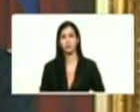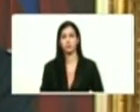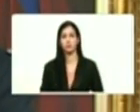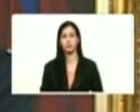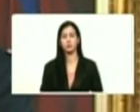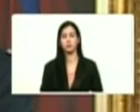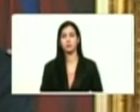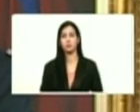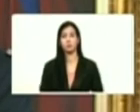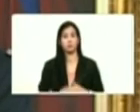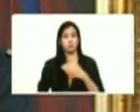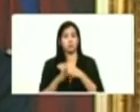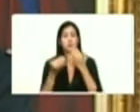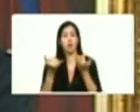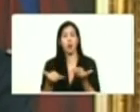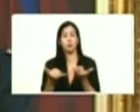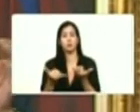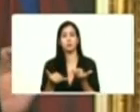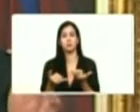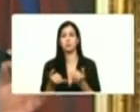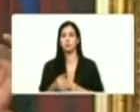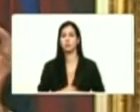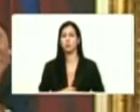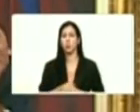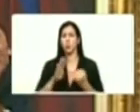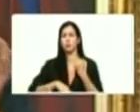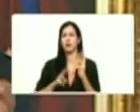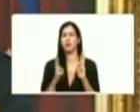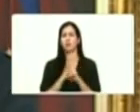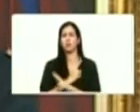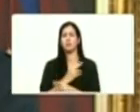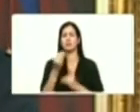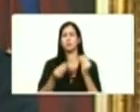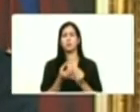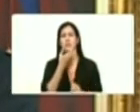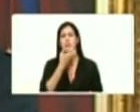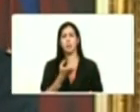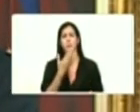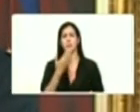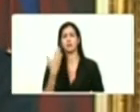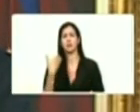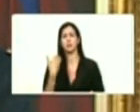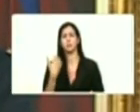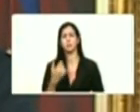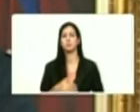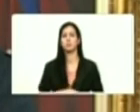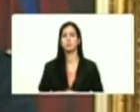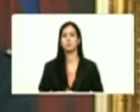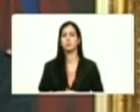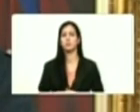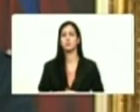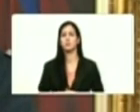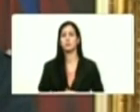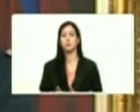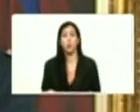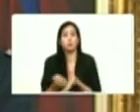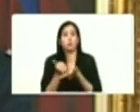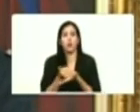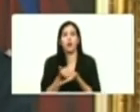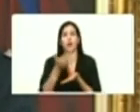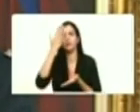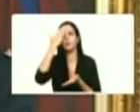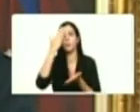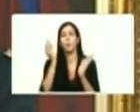y vamos entonces a la aplicación con la última reforma que le hicimos en diciembre que nos permite fijar